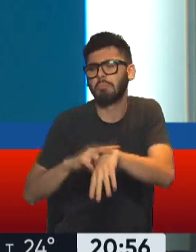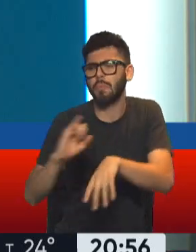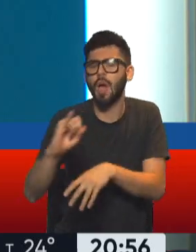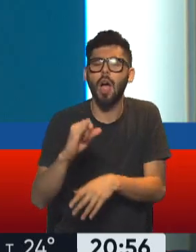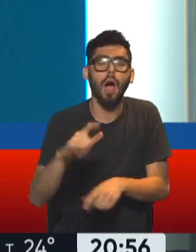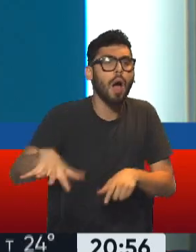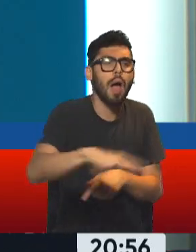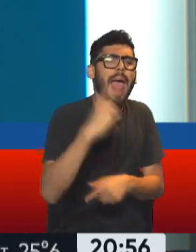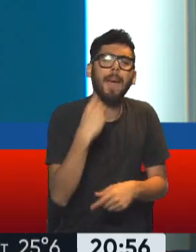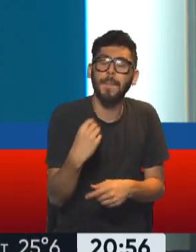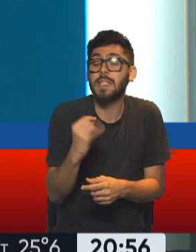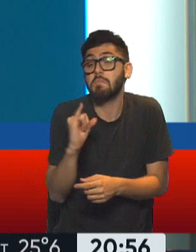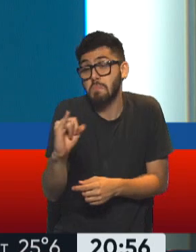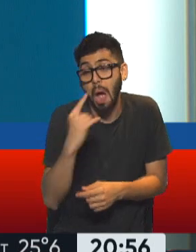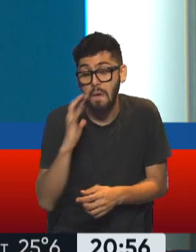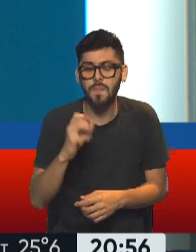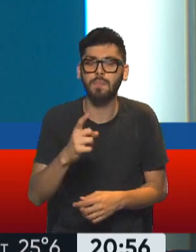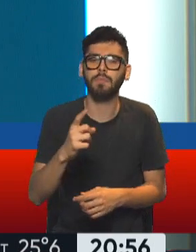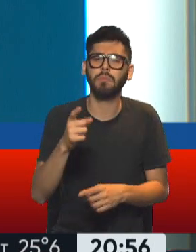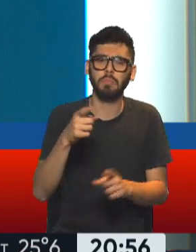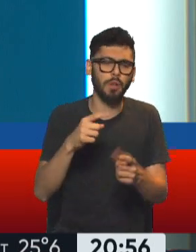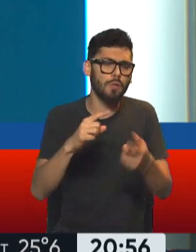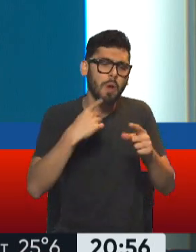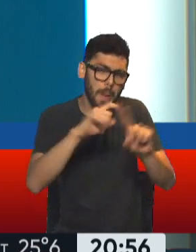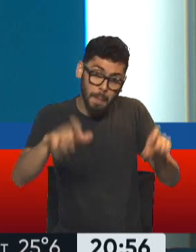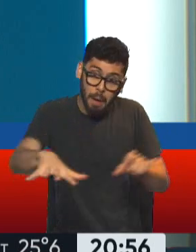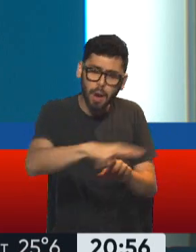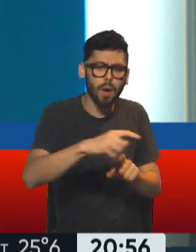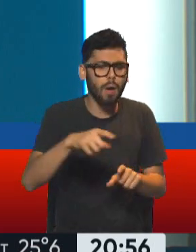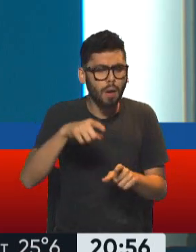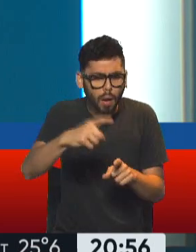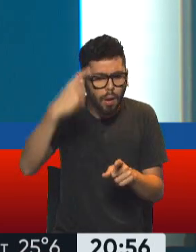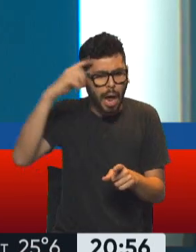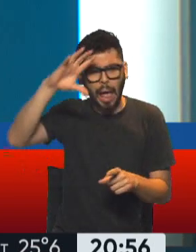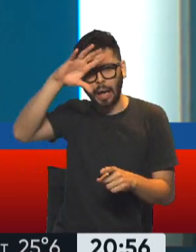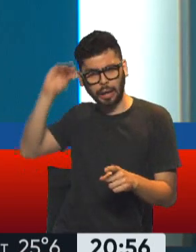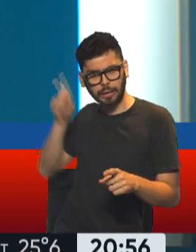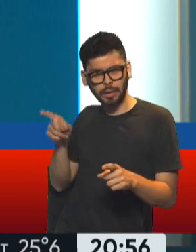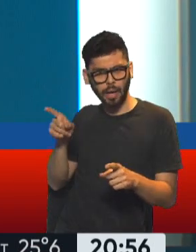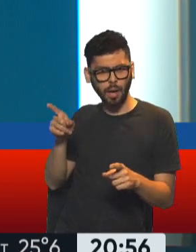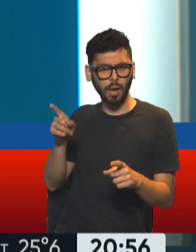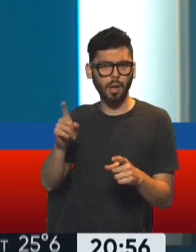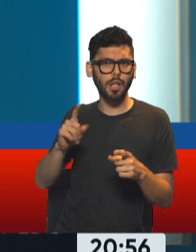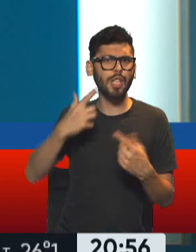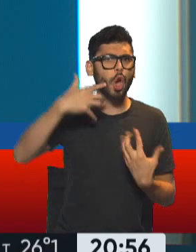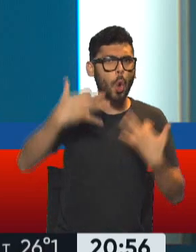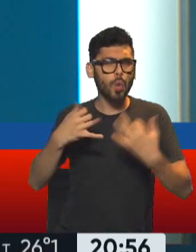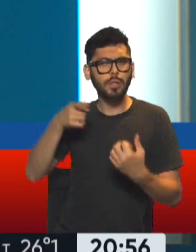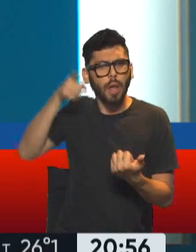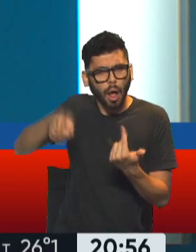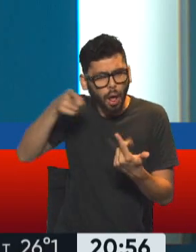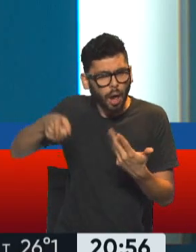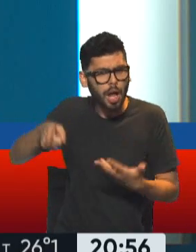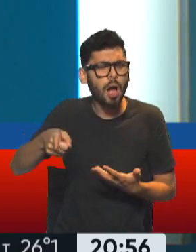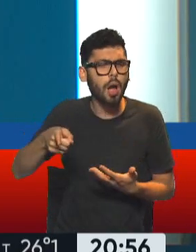siguiente usted cree que cristina kirchner ha sido o es perseguida por la justicia